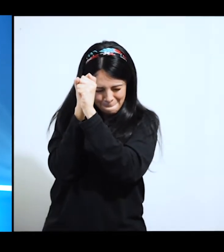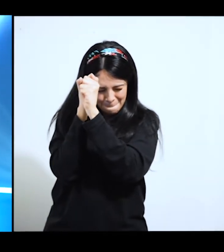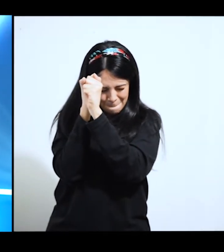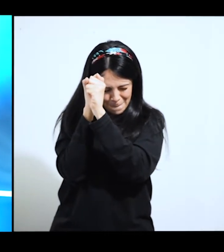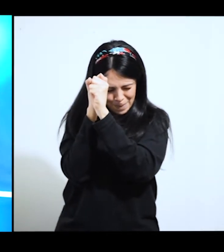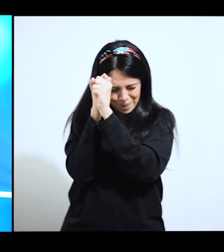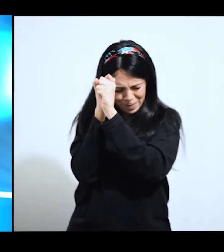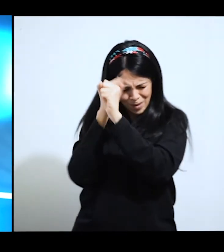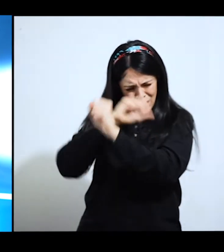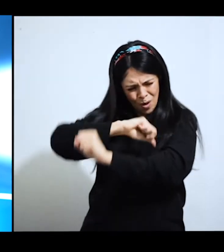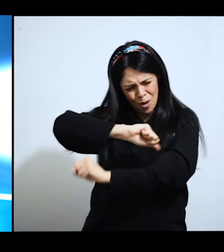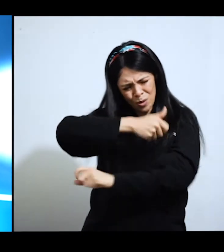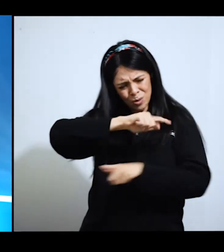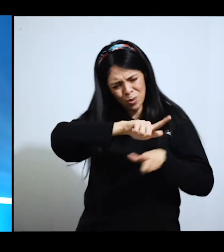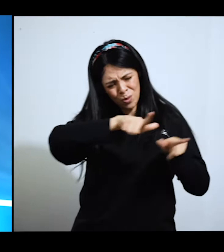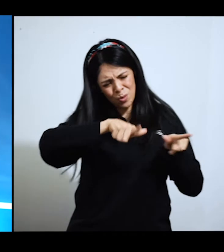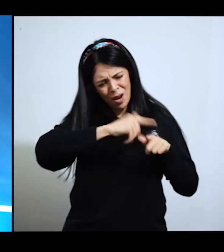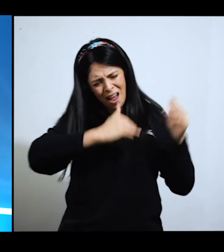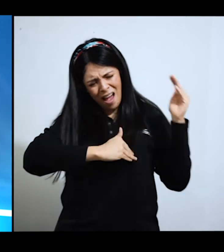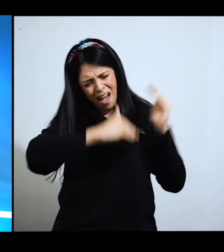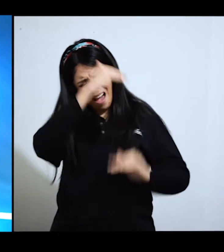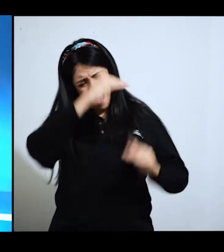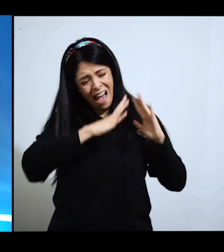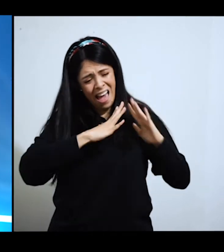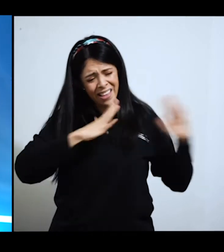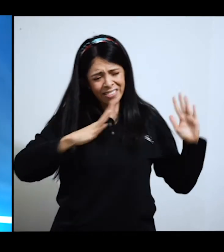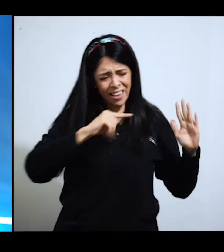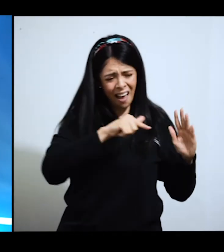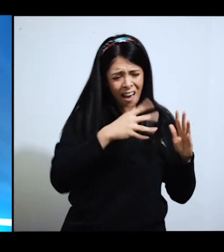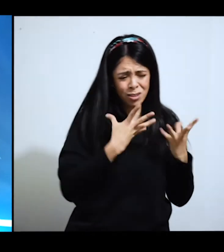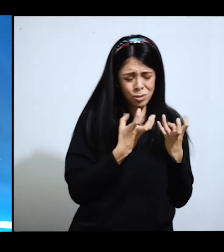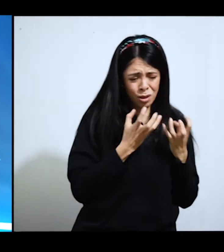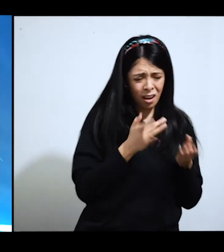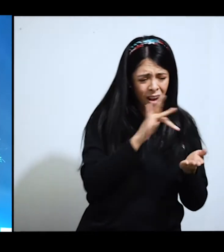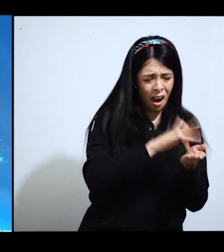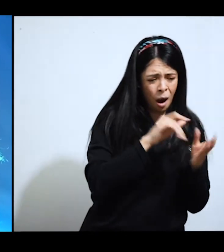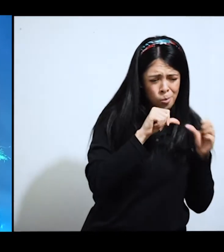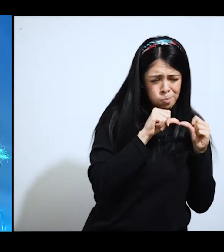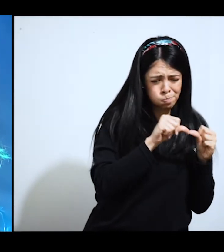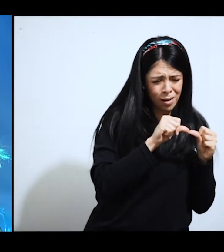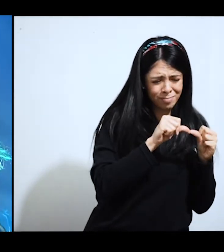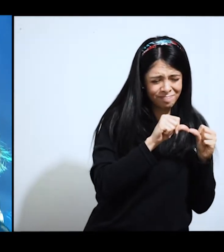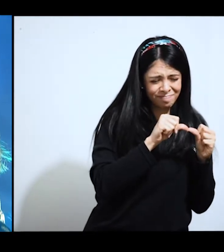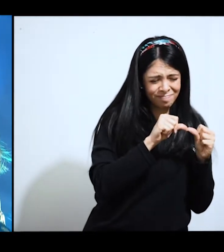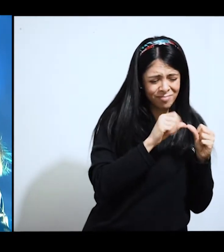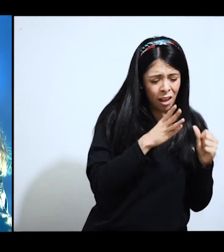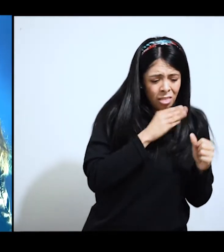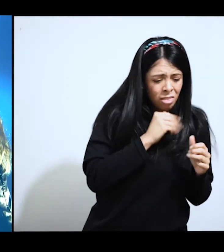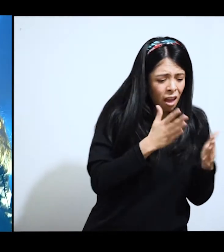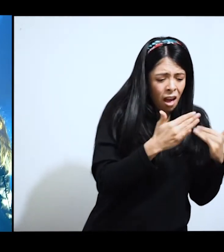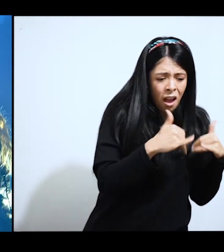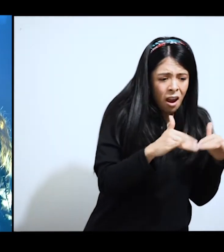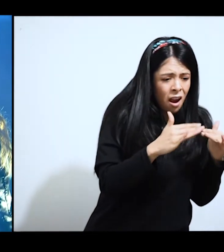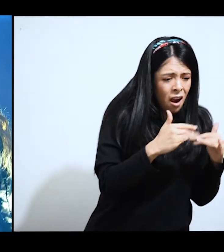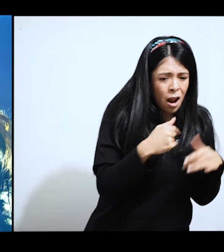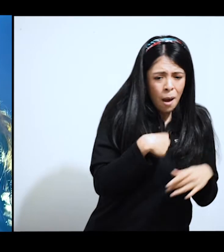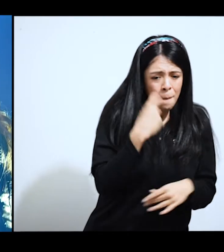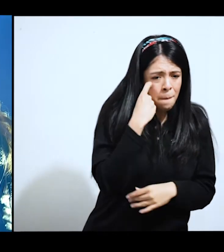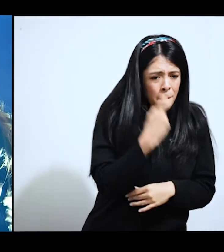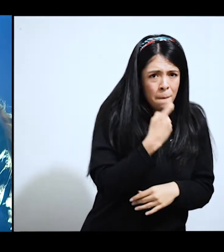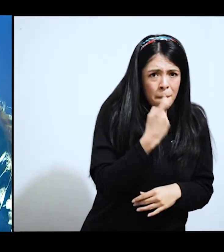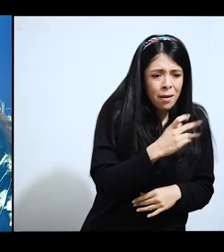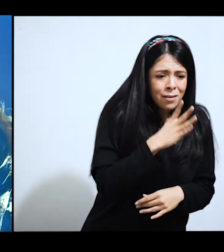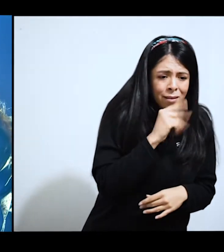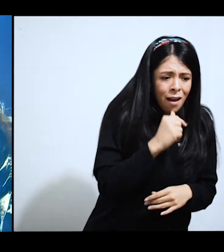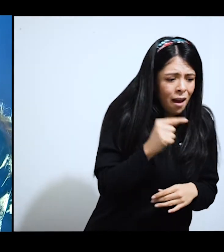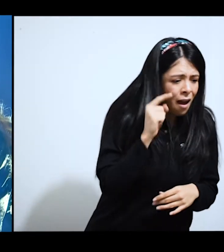lugar más alto, más grande que estar a